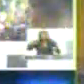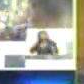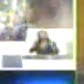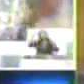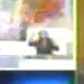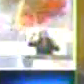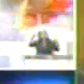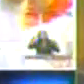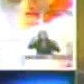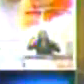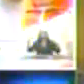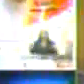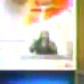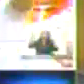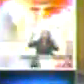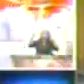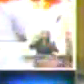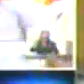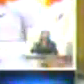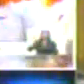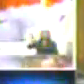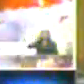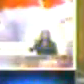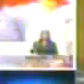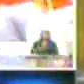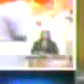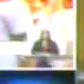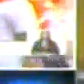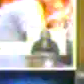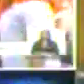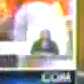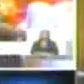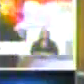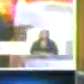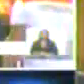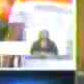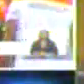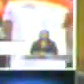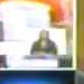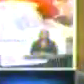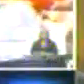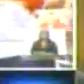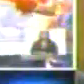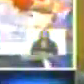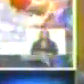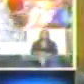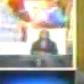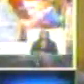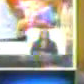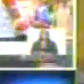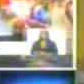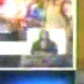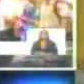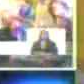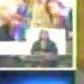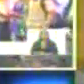eso. Han dicho que el gobierno me dio $1,000,000 para hacer mi carrera. Convencidos por un grupo de desadaptados,